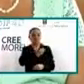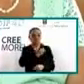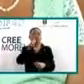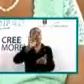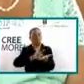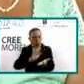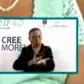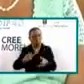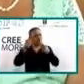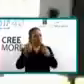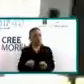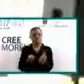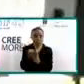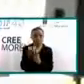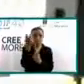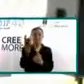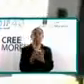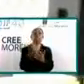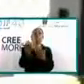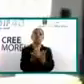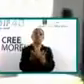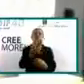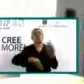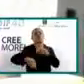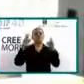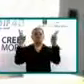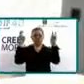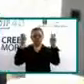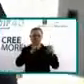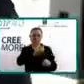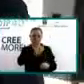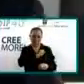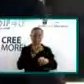del proyecto y en todos los temas de salud del estado de Morelos. Gracias.